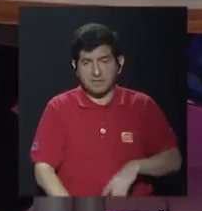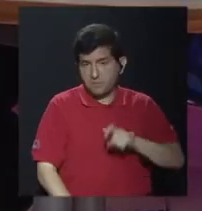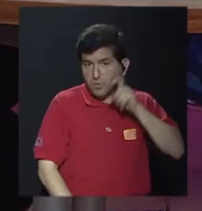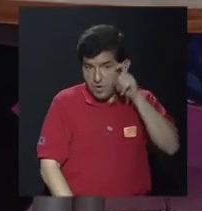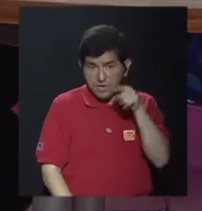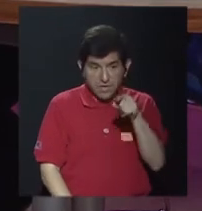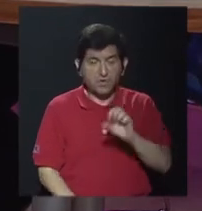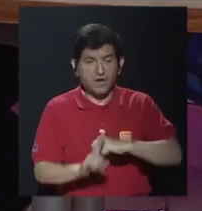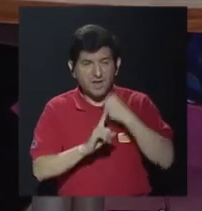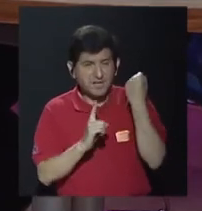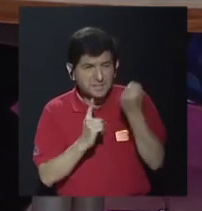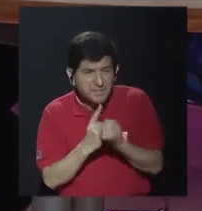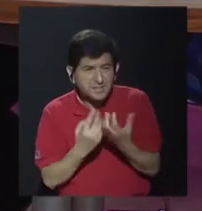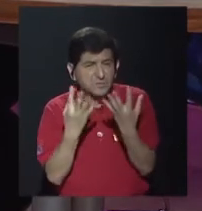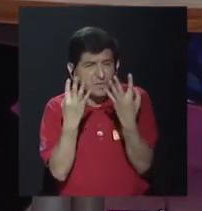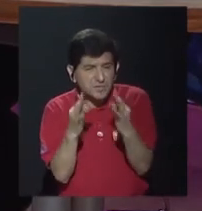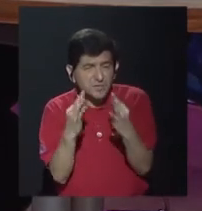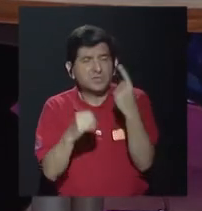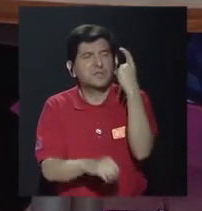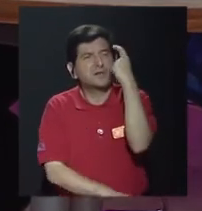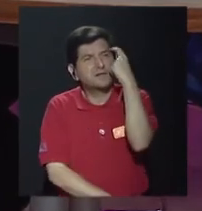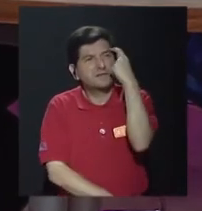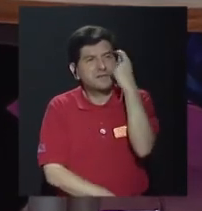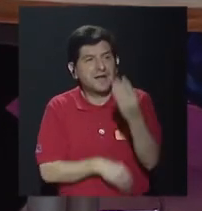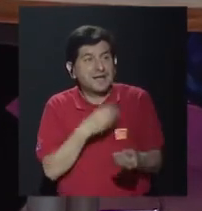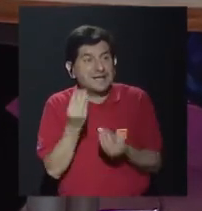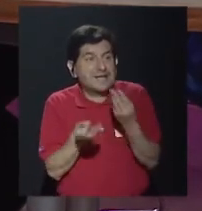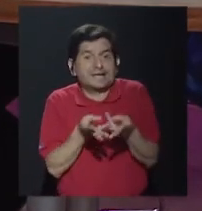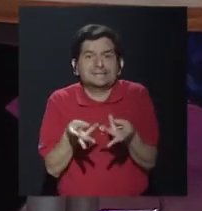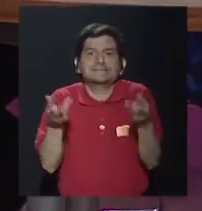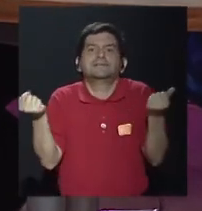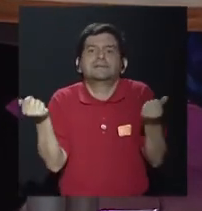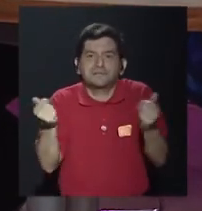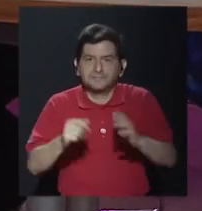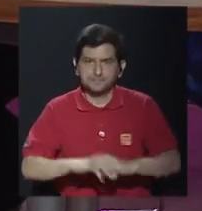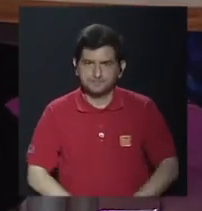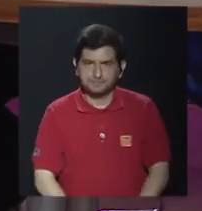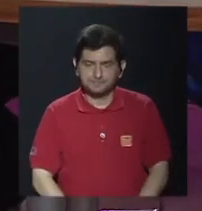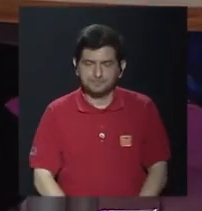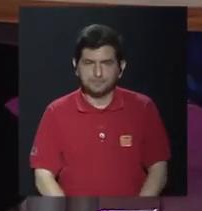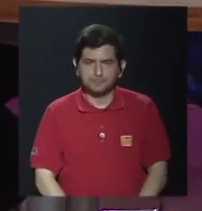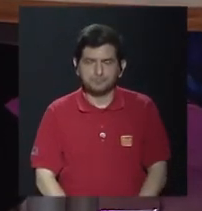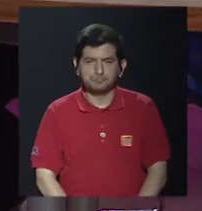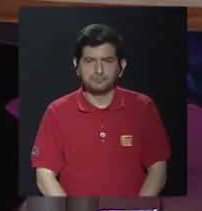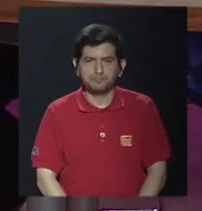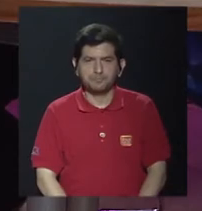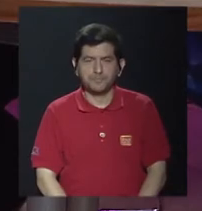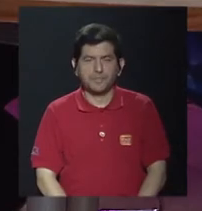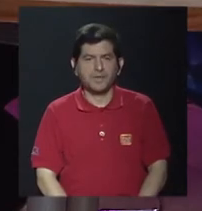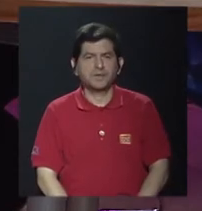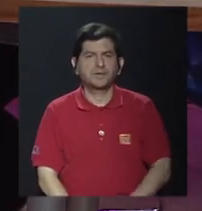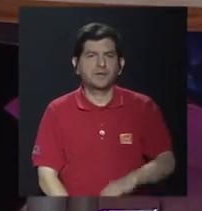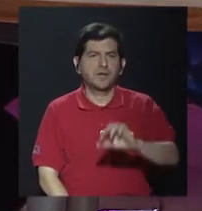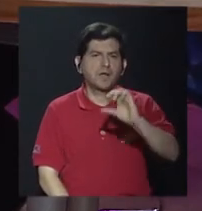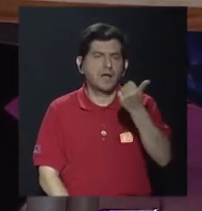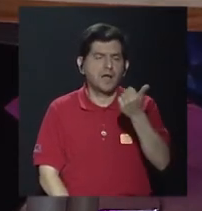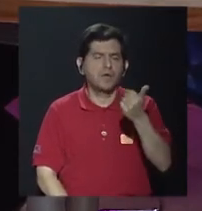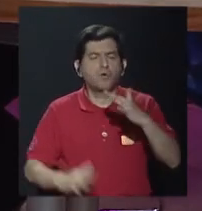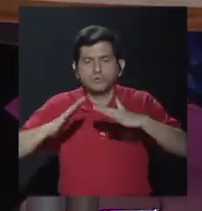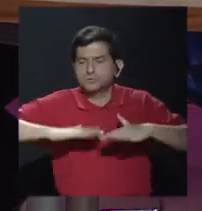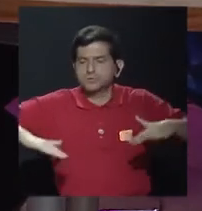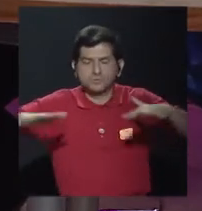de roces y de, bueno, ponerse a pensar, bueno, ¿cómo hacemos para solucionar esto, verdad? Y bueno, y pasando a otro